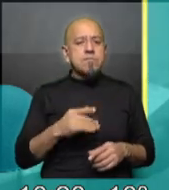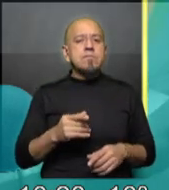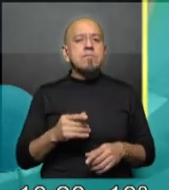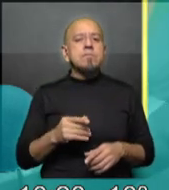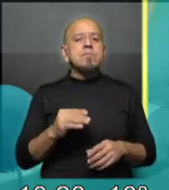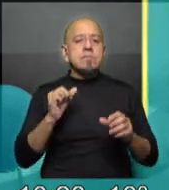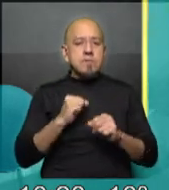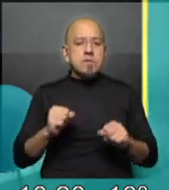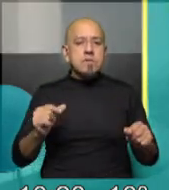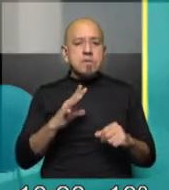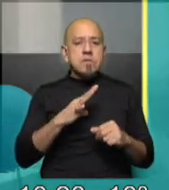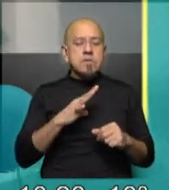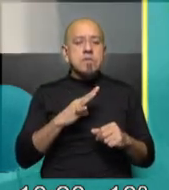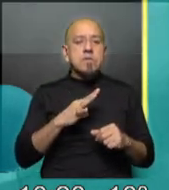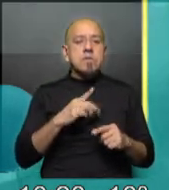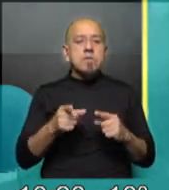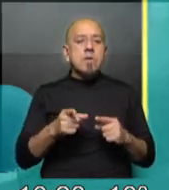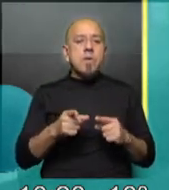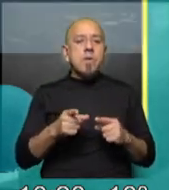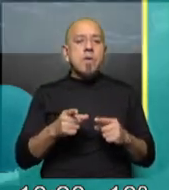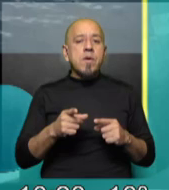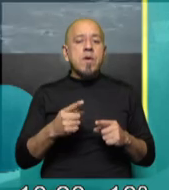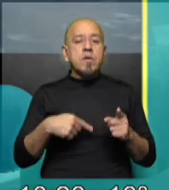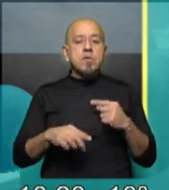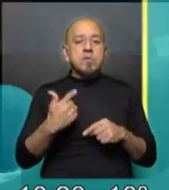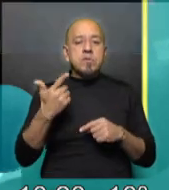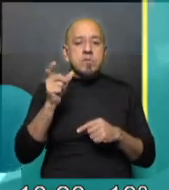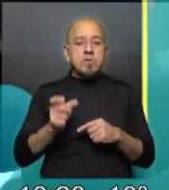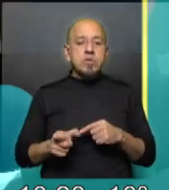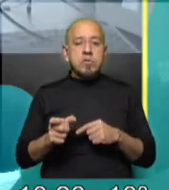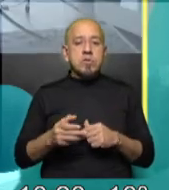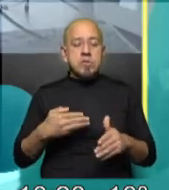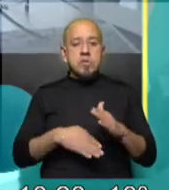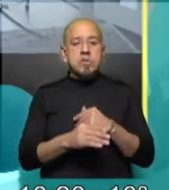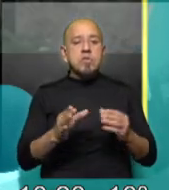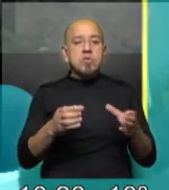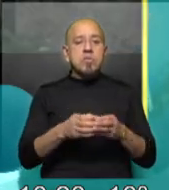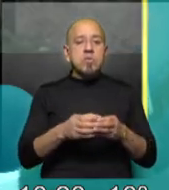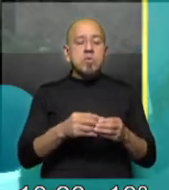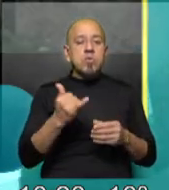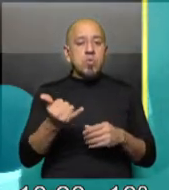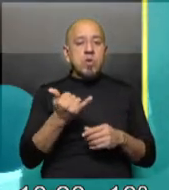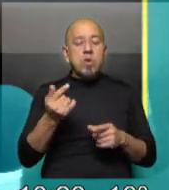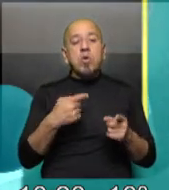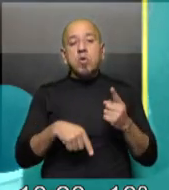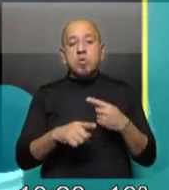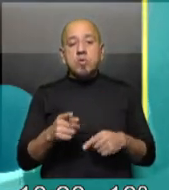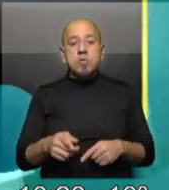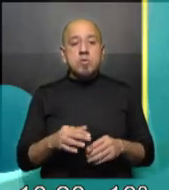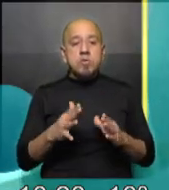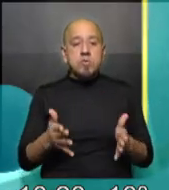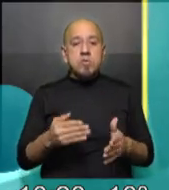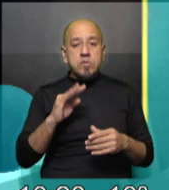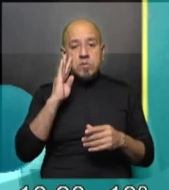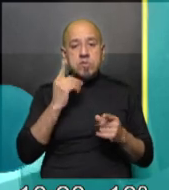esa posibilidad. Es ahí que infiltran a este individuo dentro de la colectividad y se encarga de, bueno, no solamente de conocer